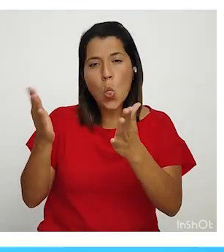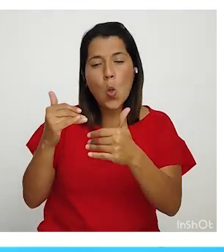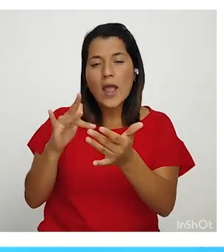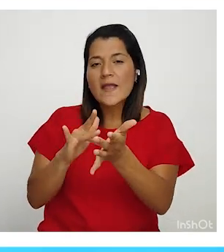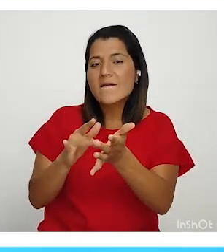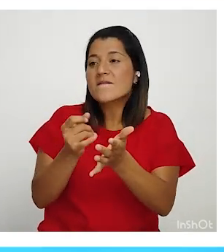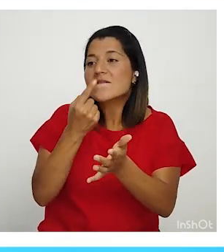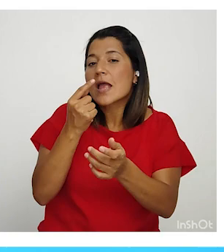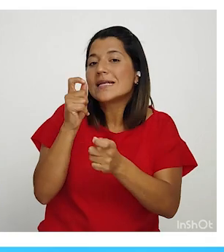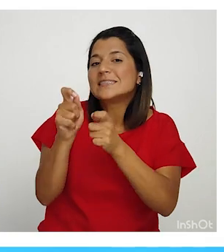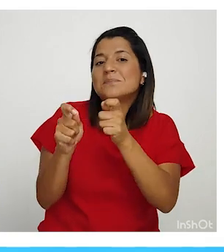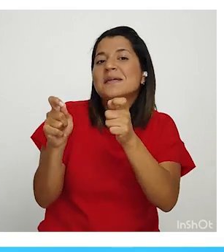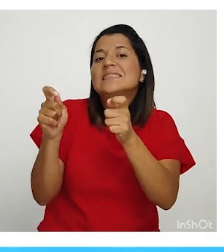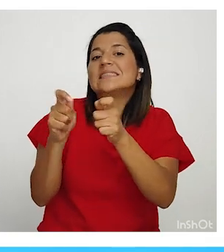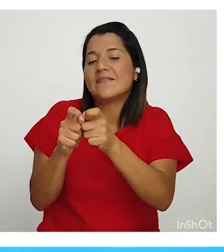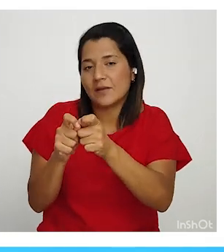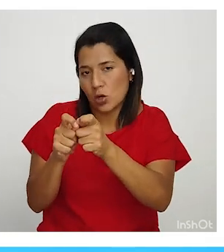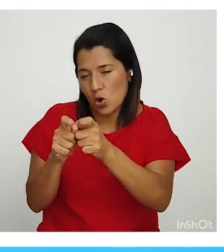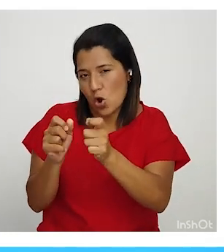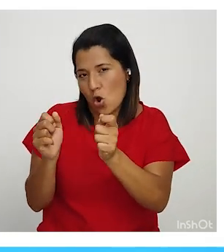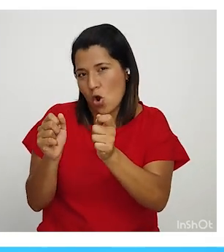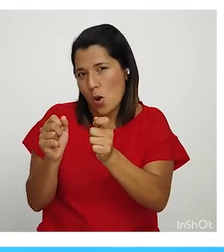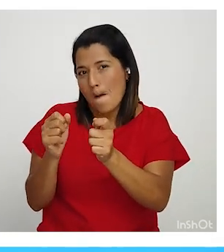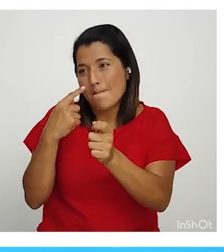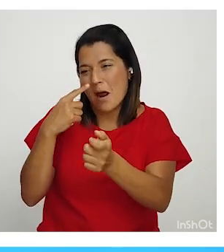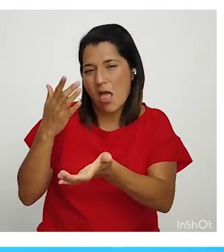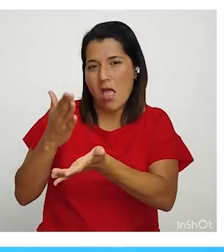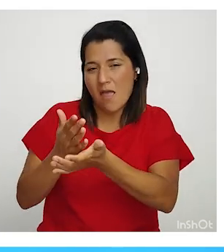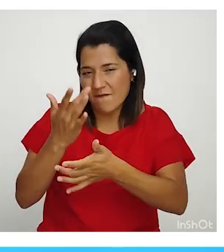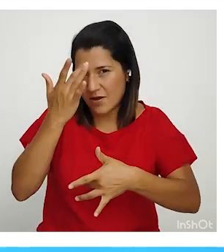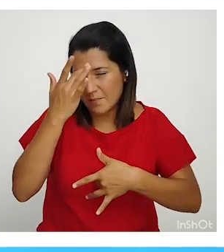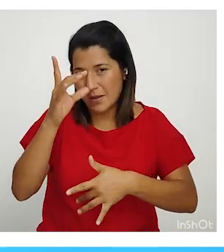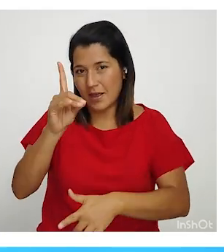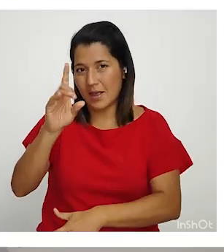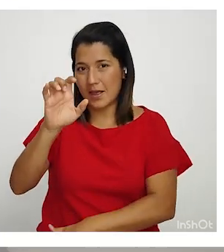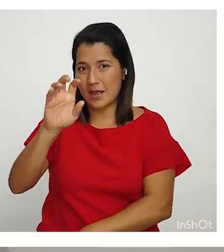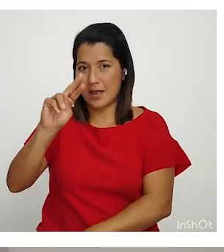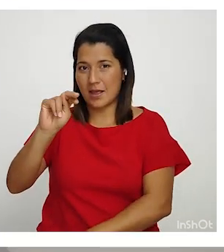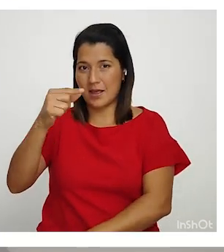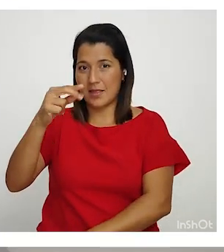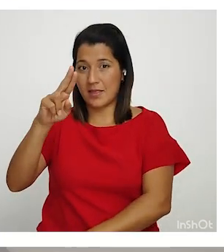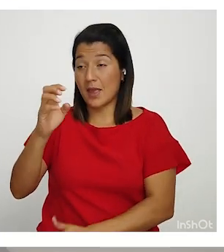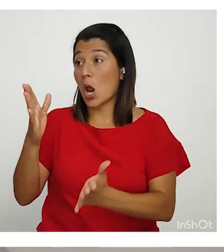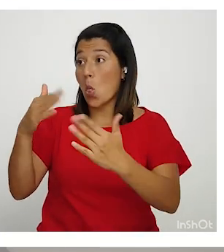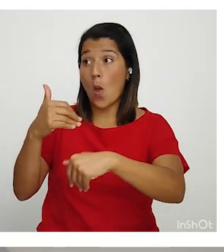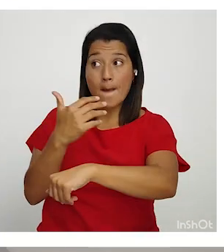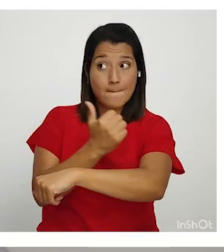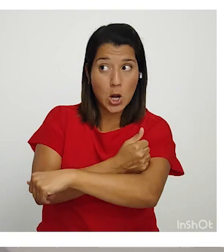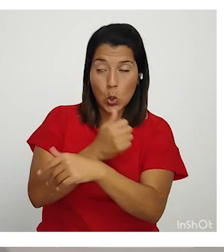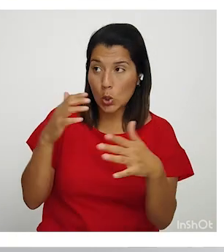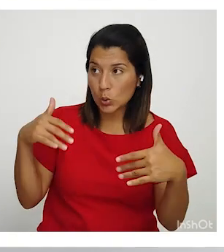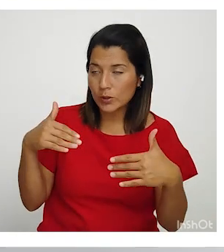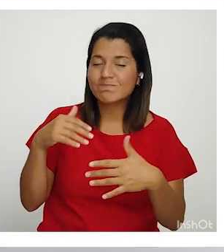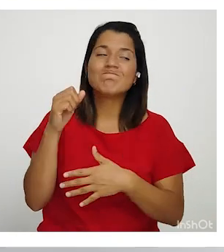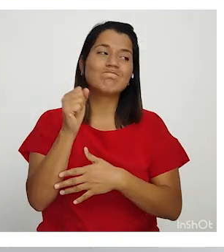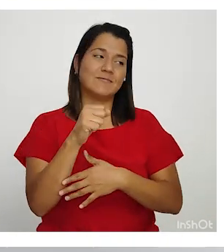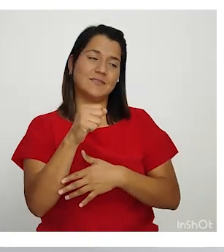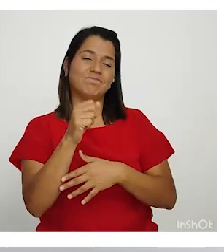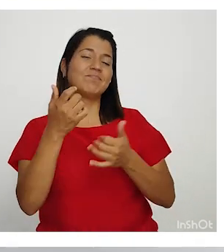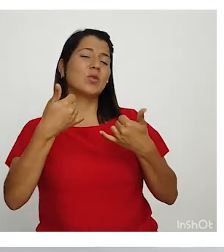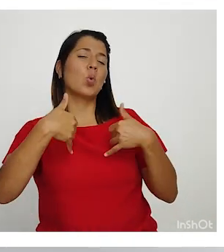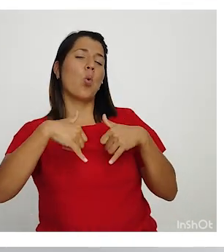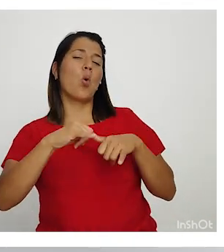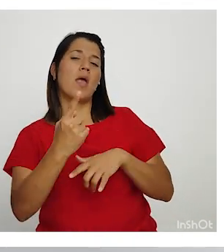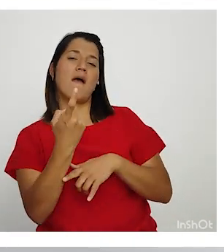o una vacuna o una cura contra el dengue. Sí, todavía hay mucho por estudiar en lo que se refiere a